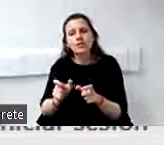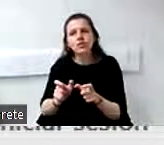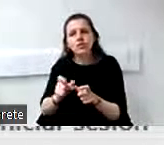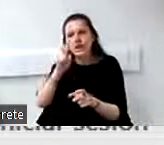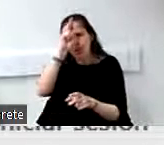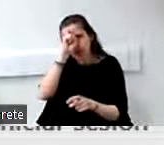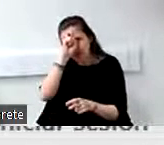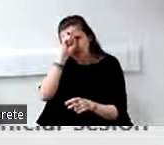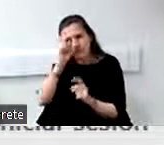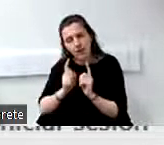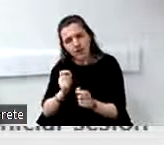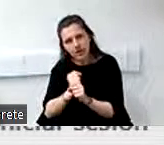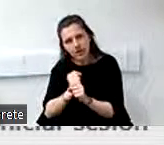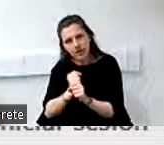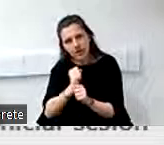Germán.